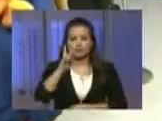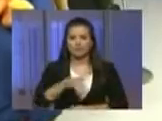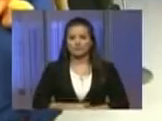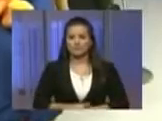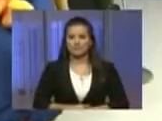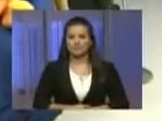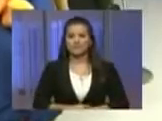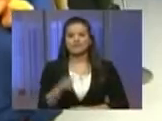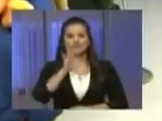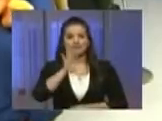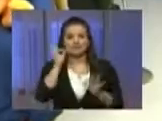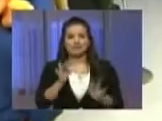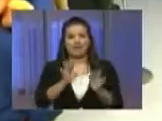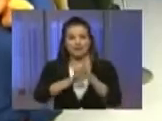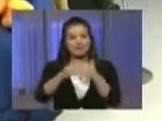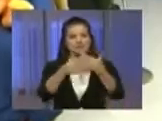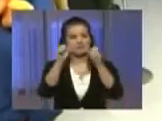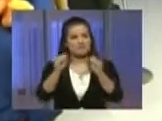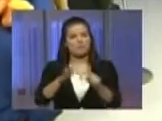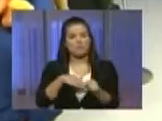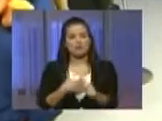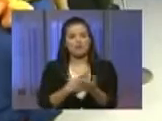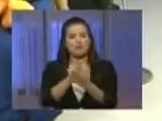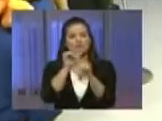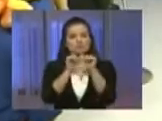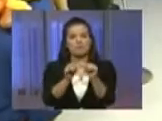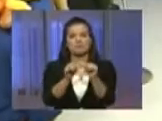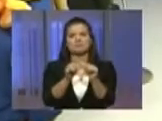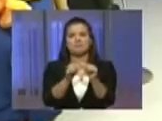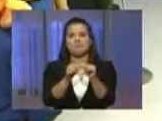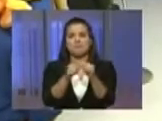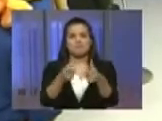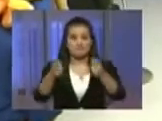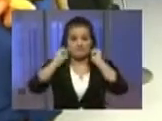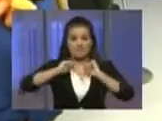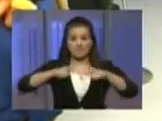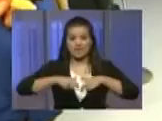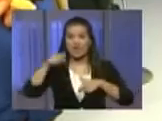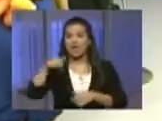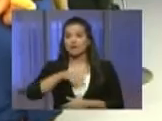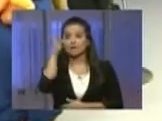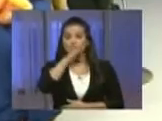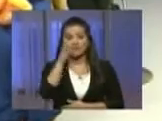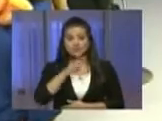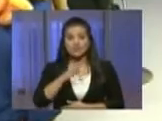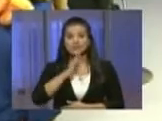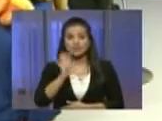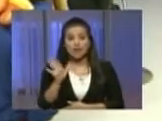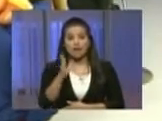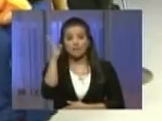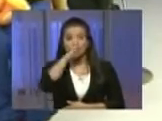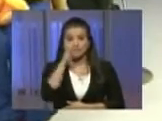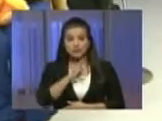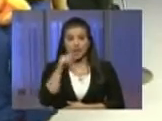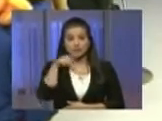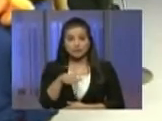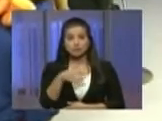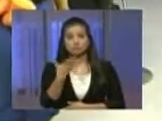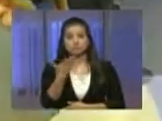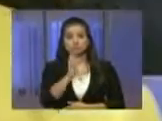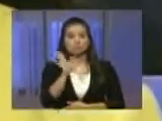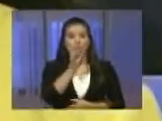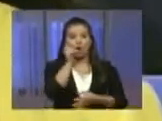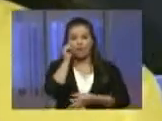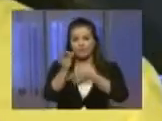en avanzar para que siga disputando allí medallas acá en Brasil presidente las condiciones como lo ha dicho el